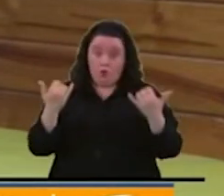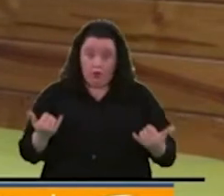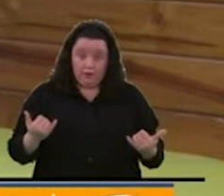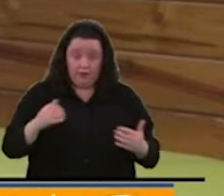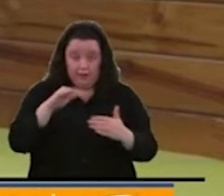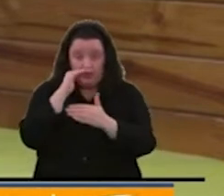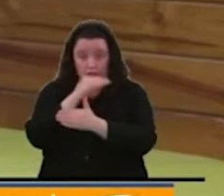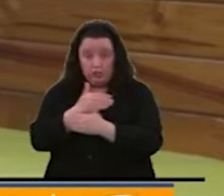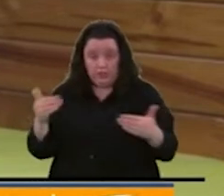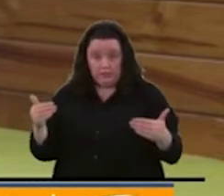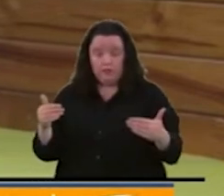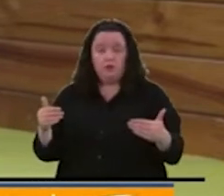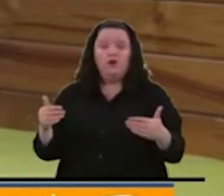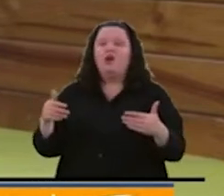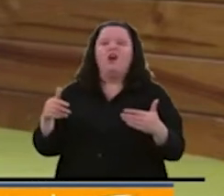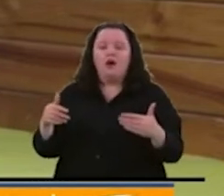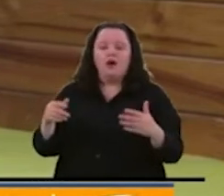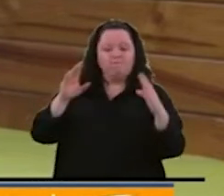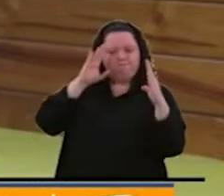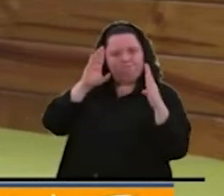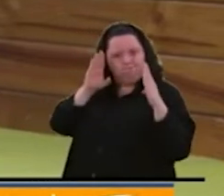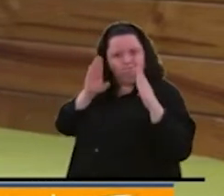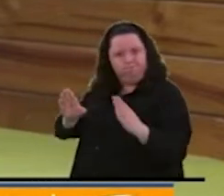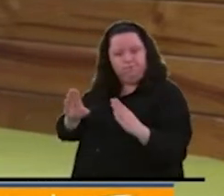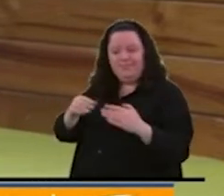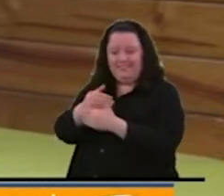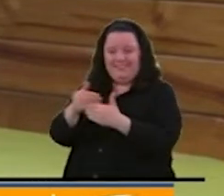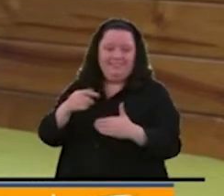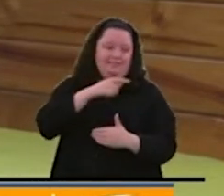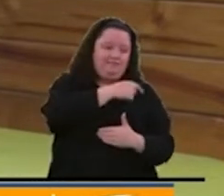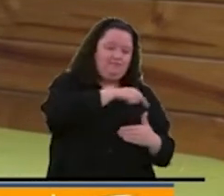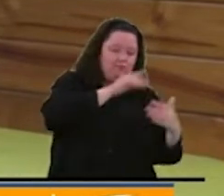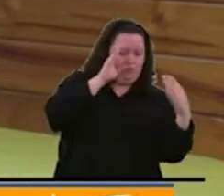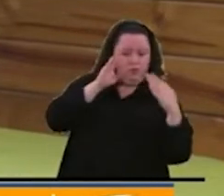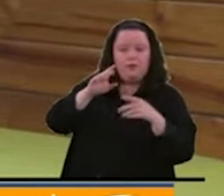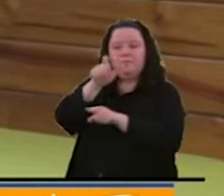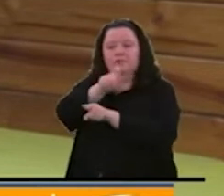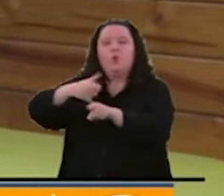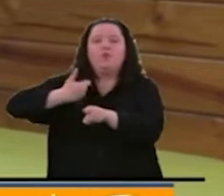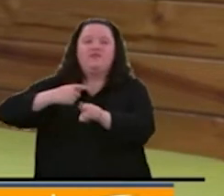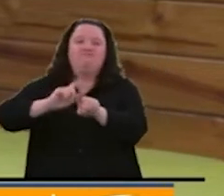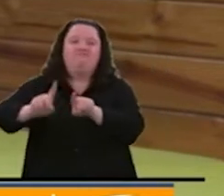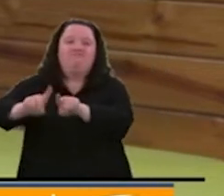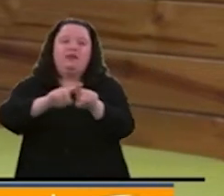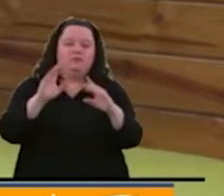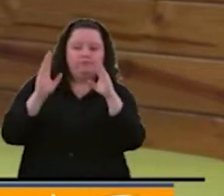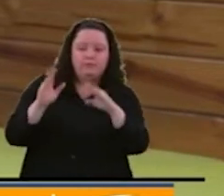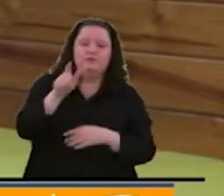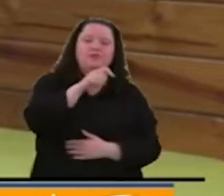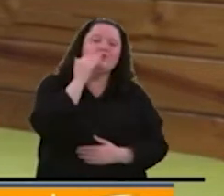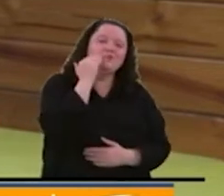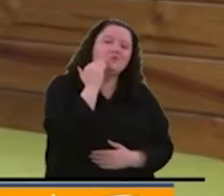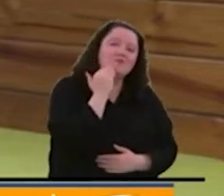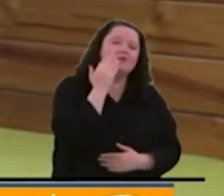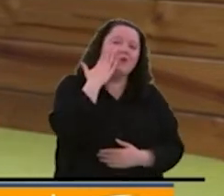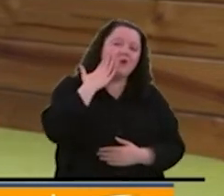va a ser parte, de atender a la niñez y a las juventudes, así como a los